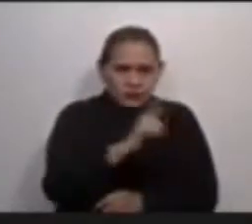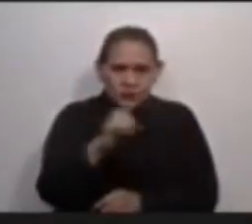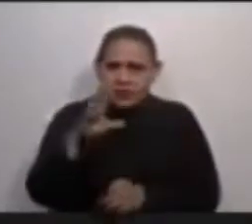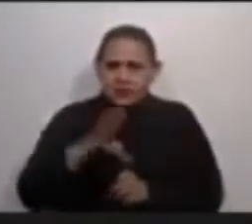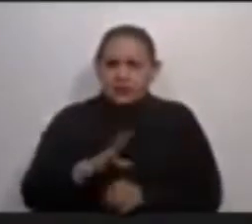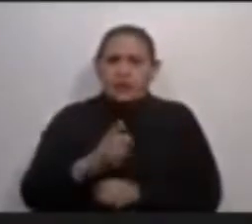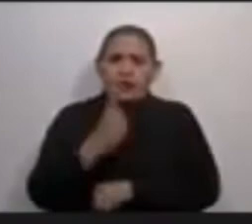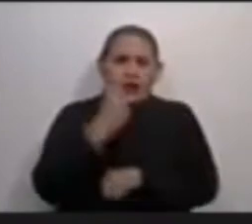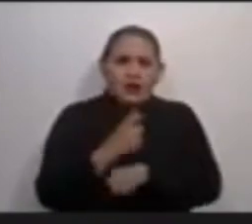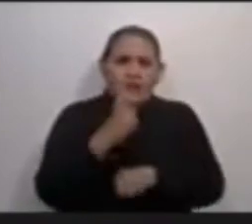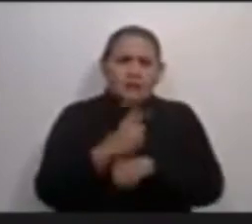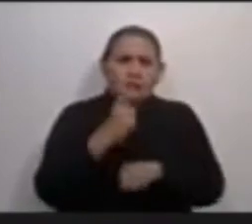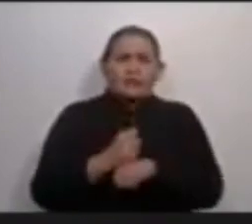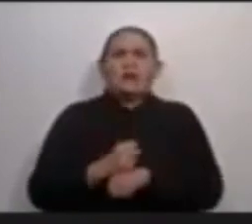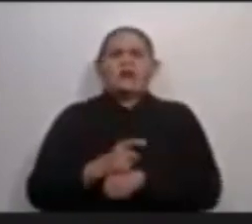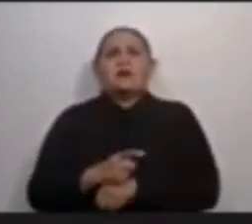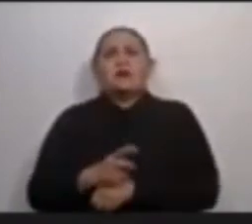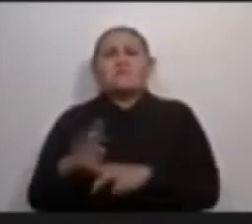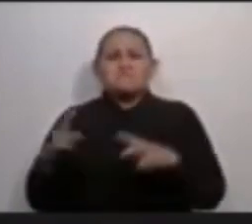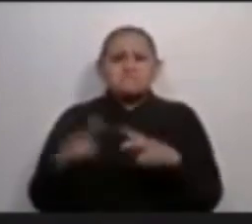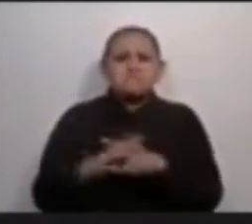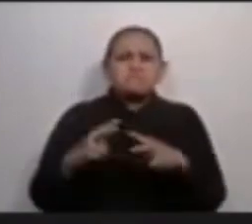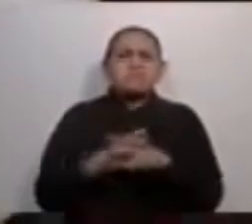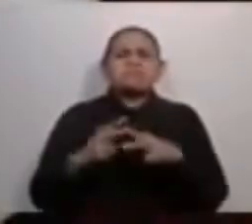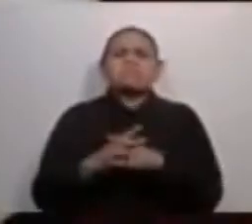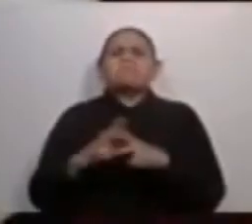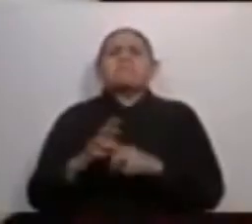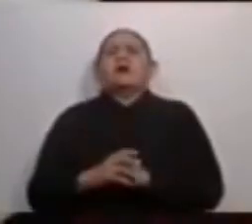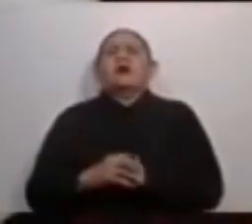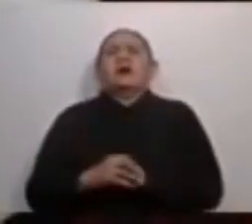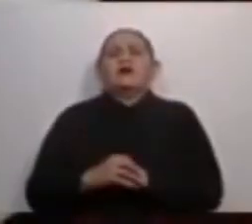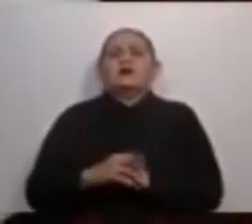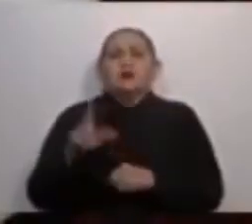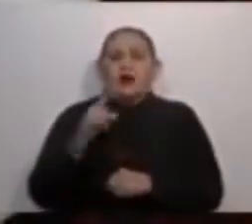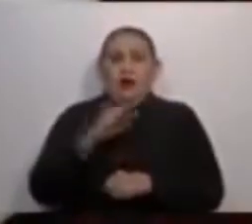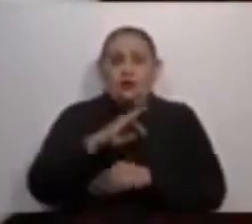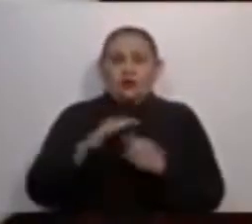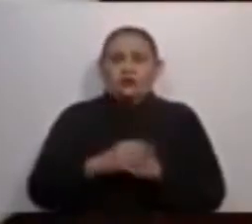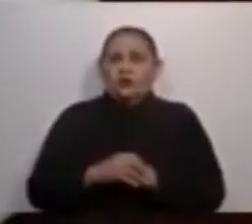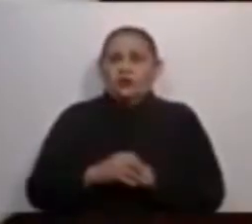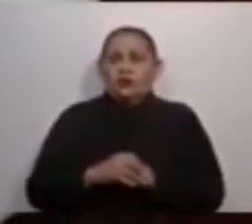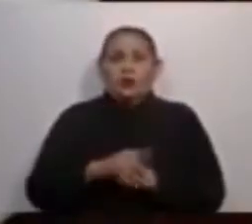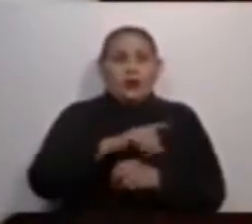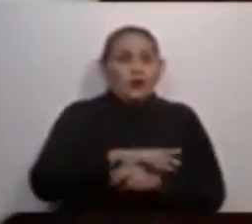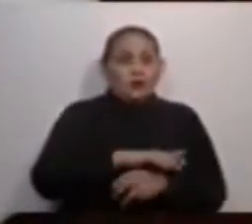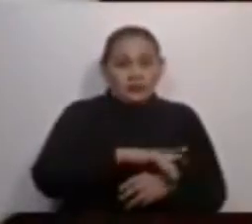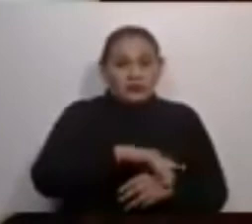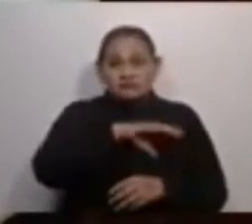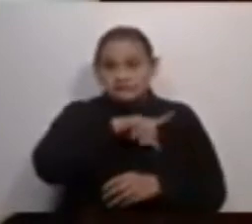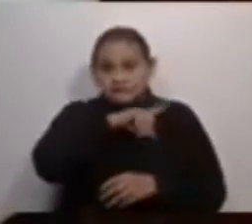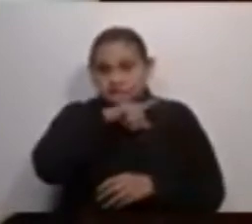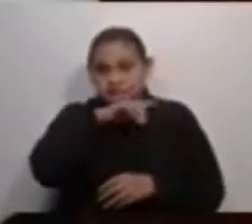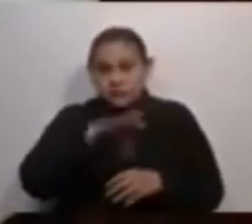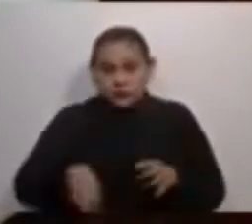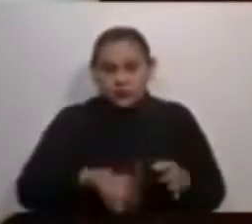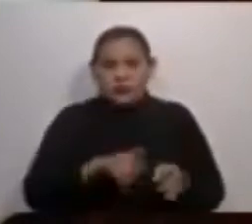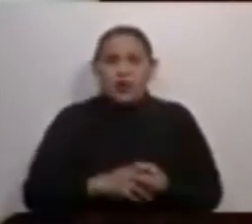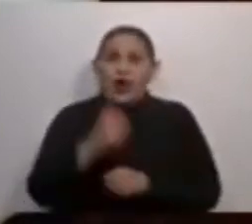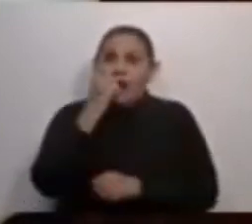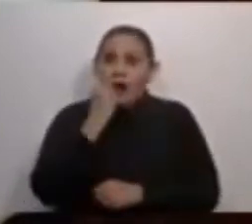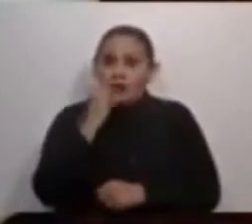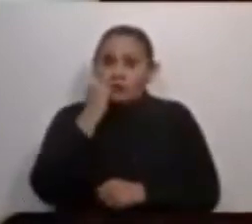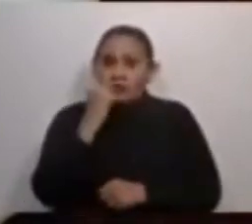en la primera línea de batalla, arriesgándose todos los días, a los recolectores de residuos sólidos, a nuestros policías del